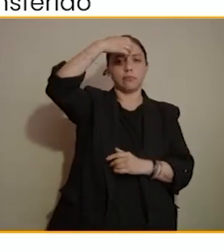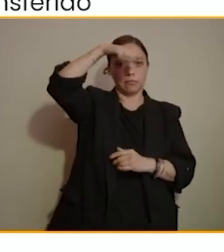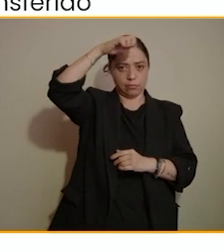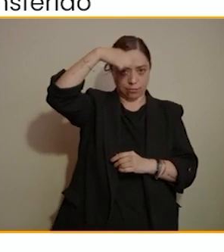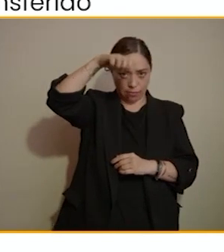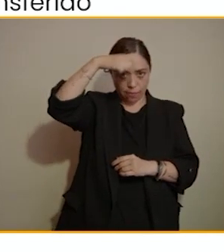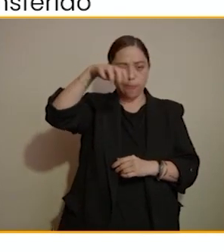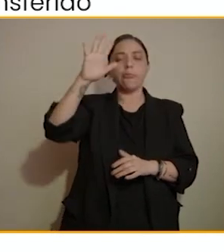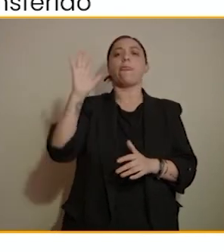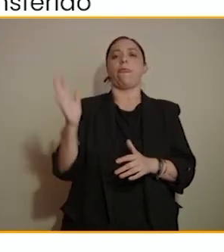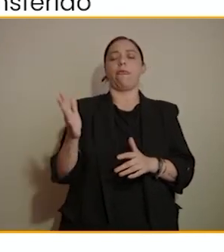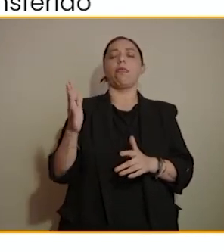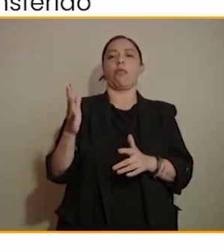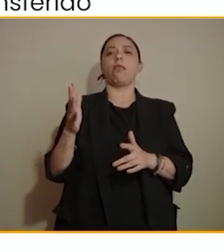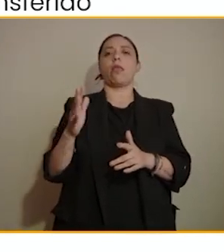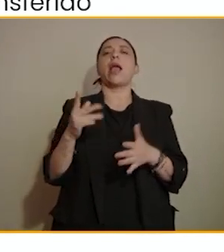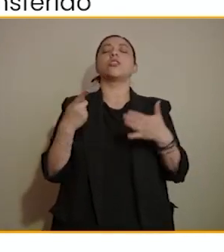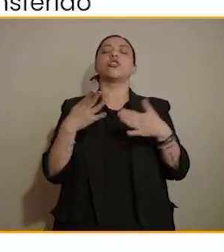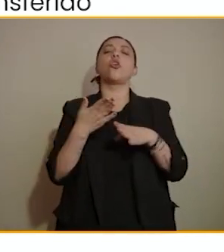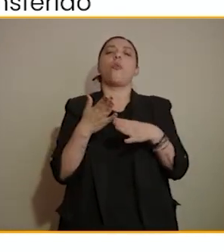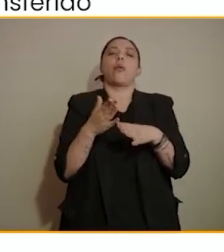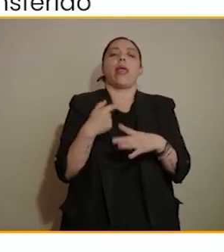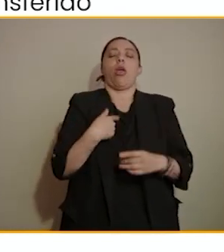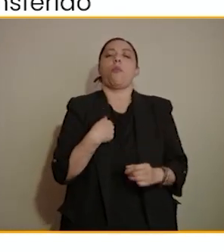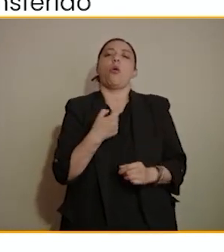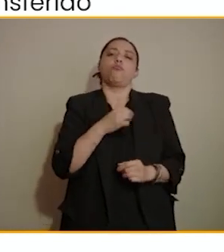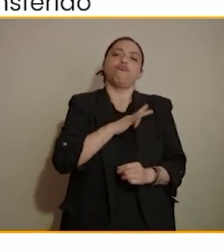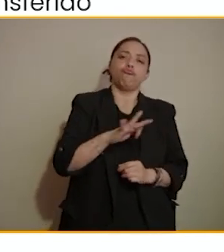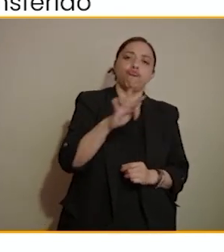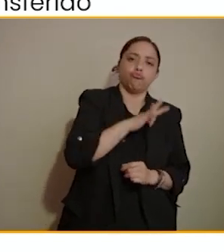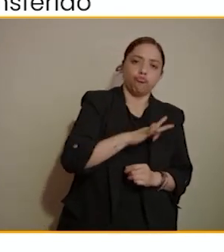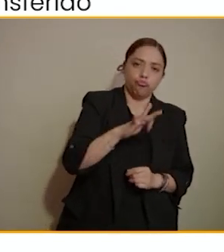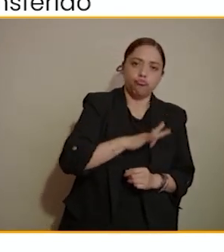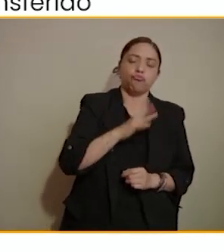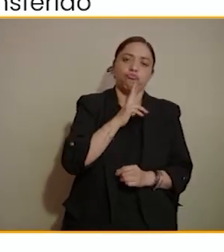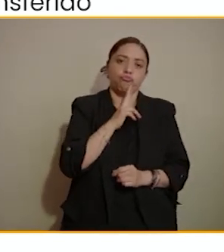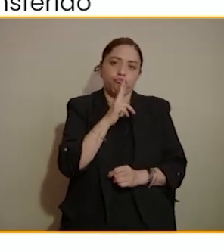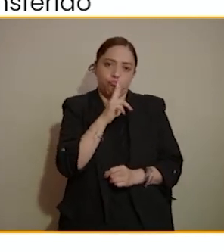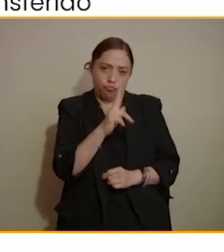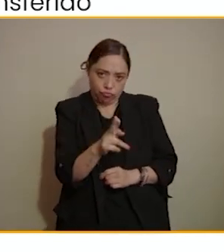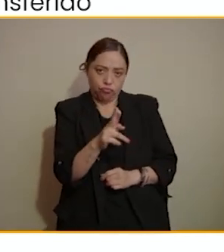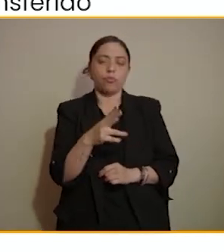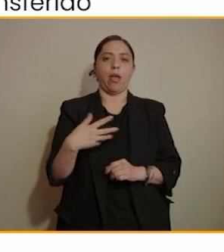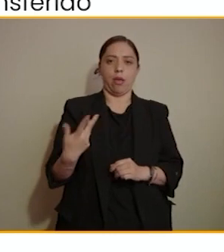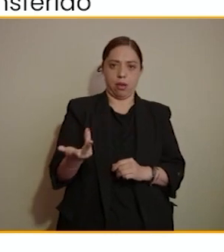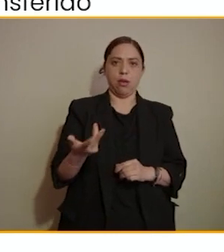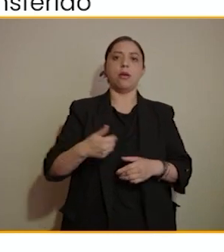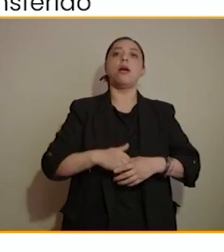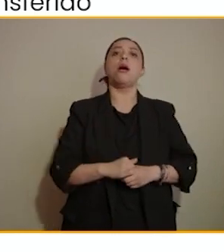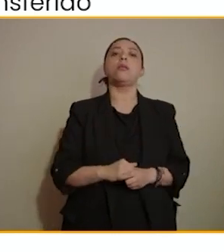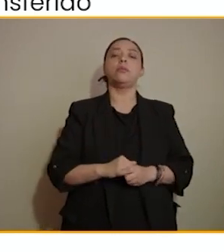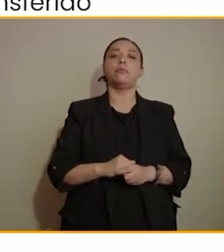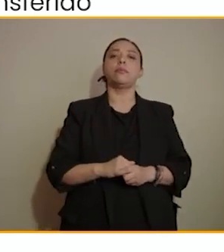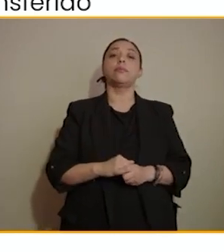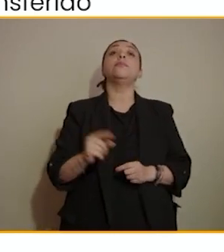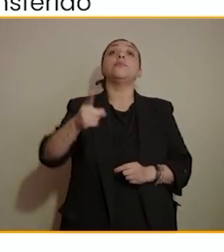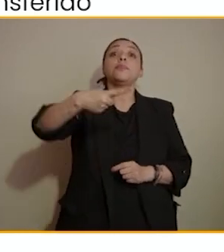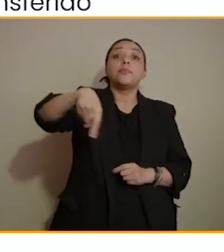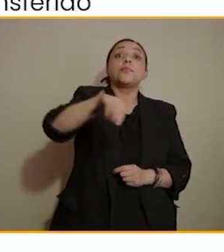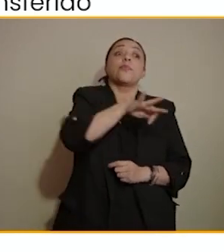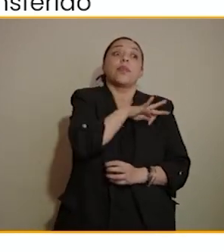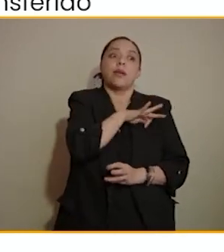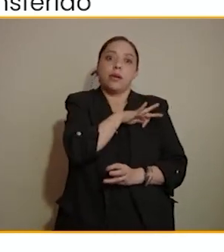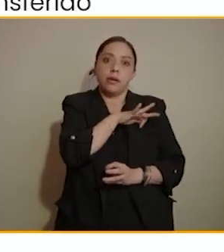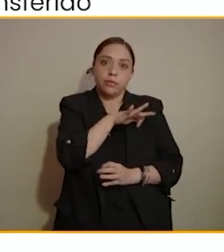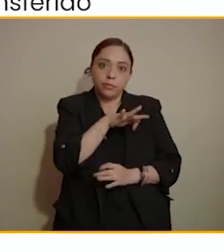en esta capacidad de respuesta que a lo mejor nosotros les podemos llegar a exigir en un momento dado, que puedan tener